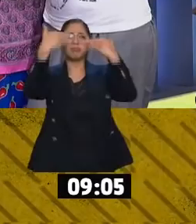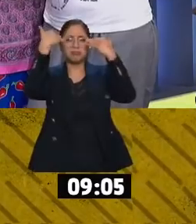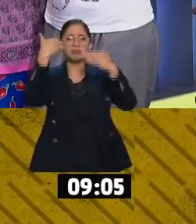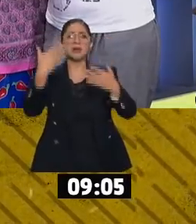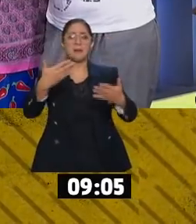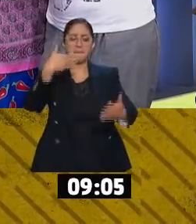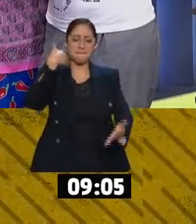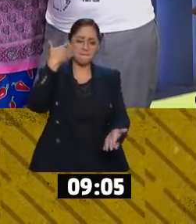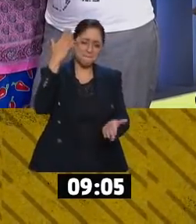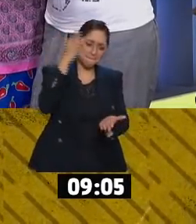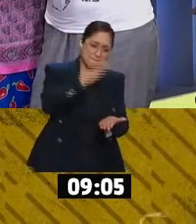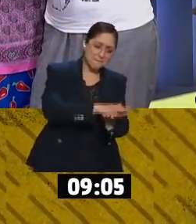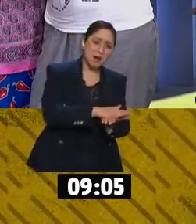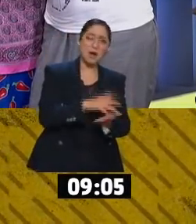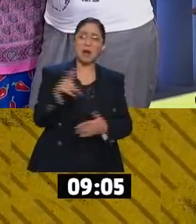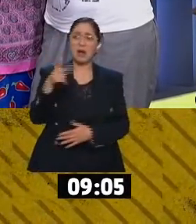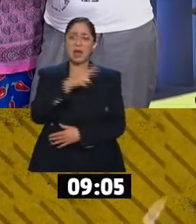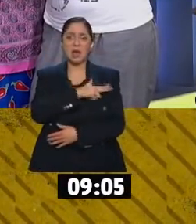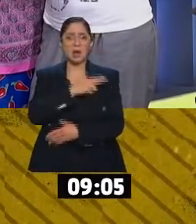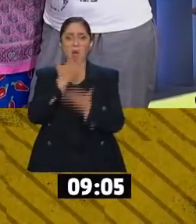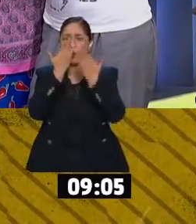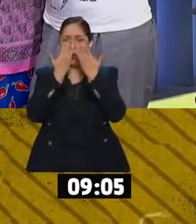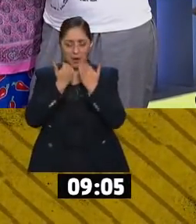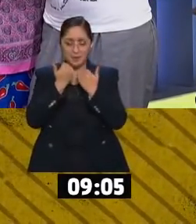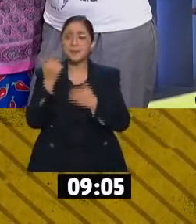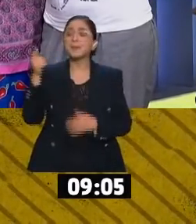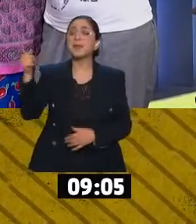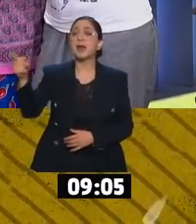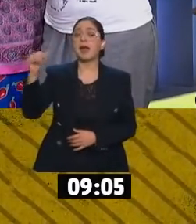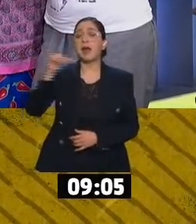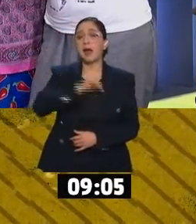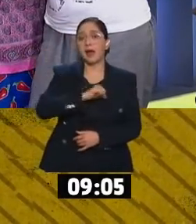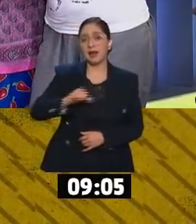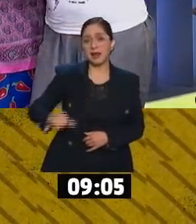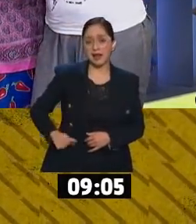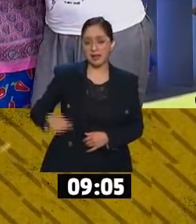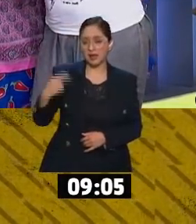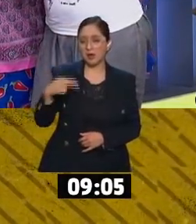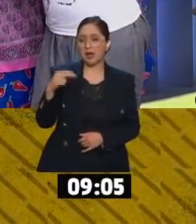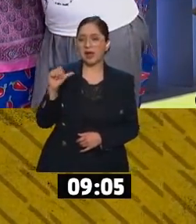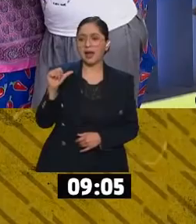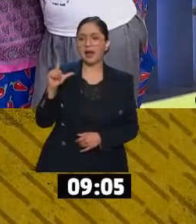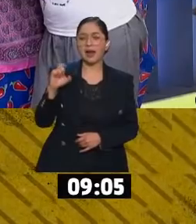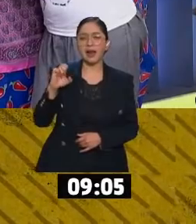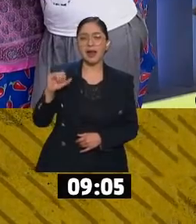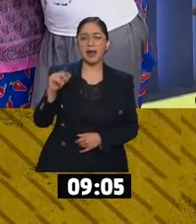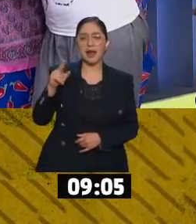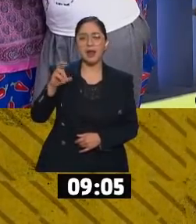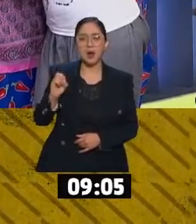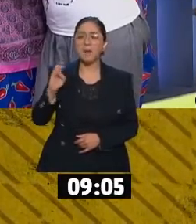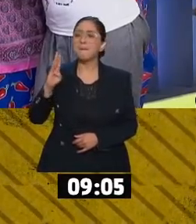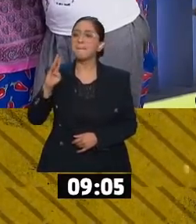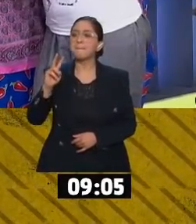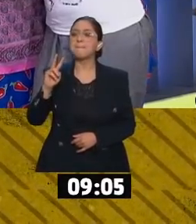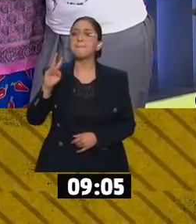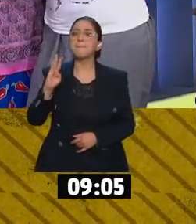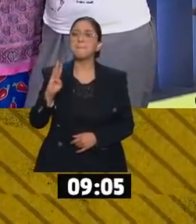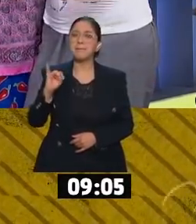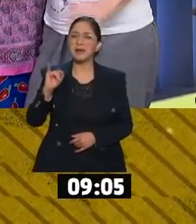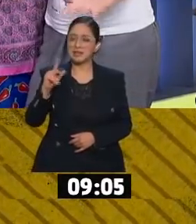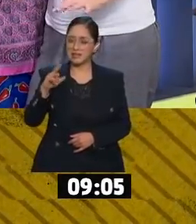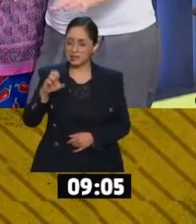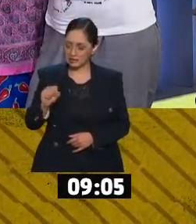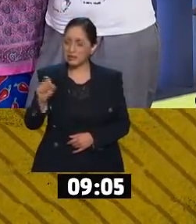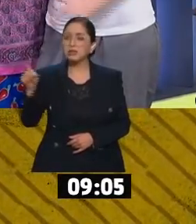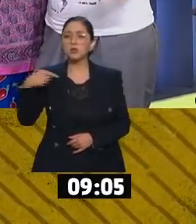hubo heridos. El alcalde Fernando Vilchis, al que yo le voy a mandar, pues sí, yo creo que de mi ansiolítico. Sí, ha de estar. ¿A poco Sí, no? sí.